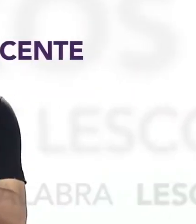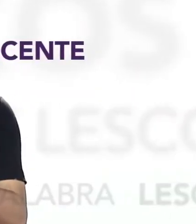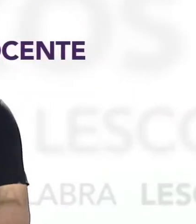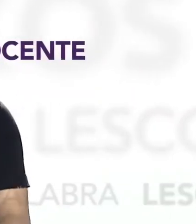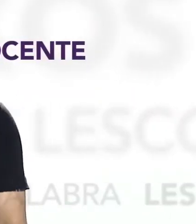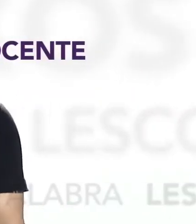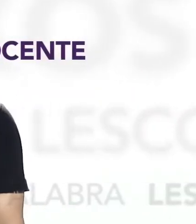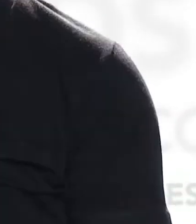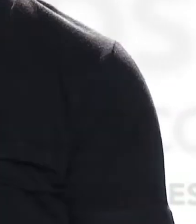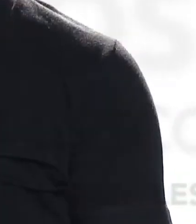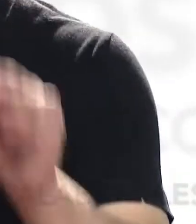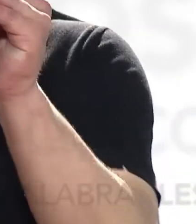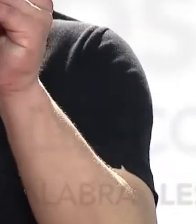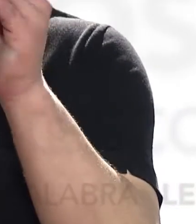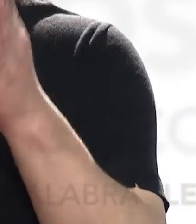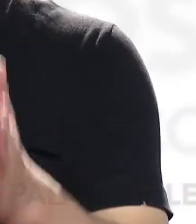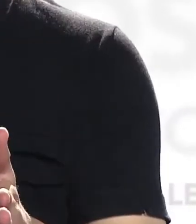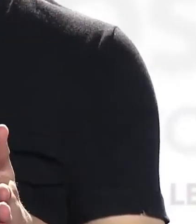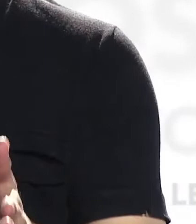Docente.